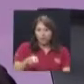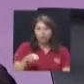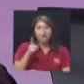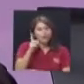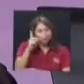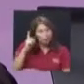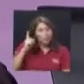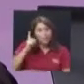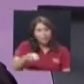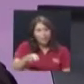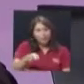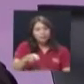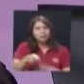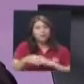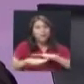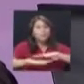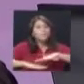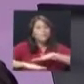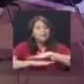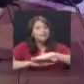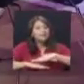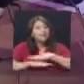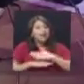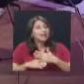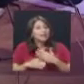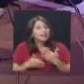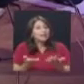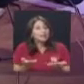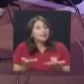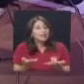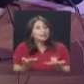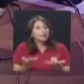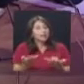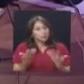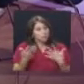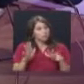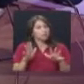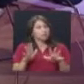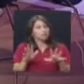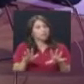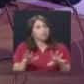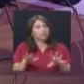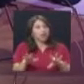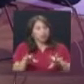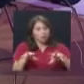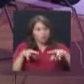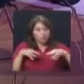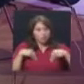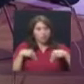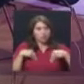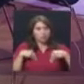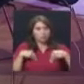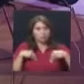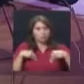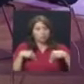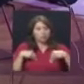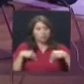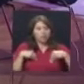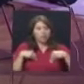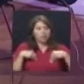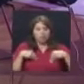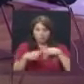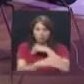basada en que al haber admitido el estado la